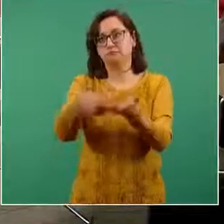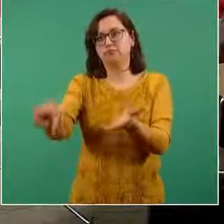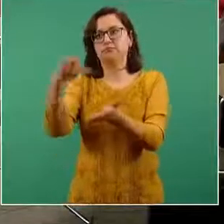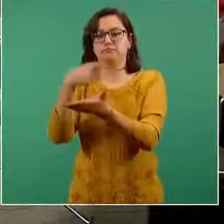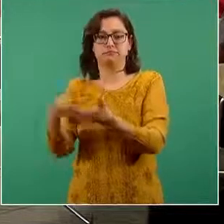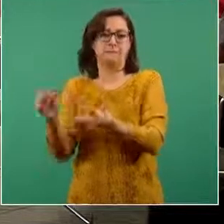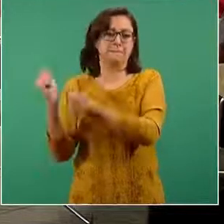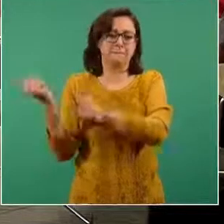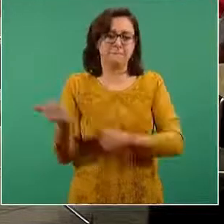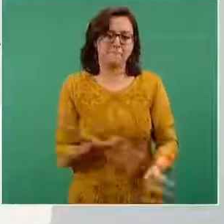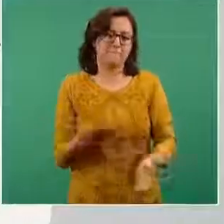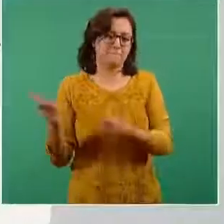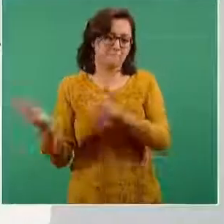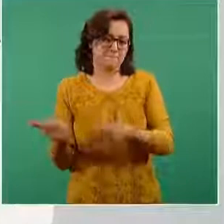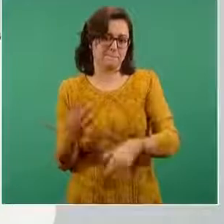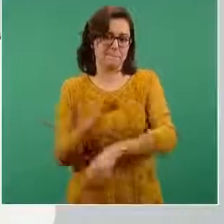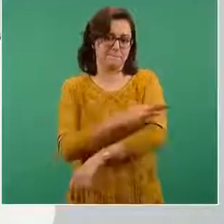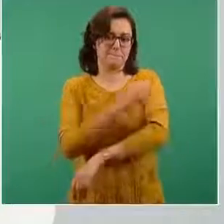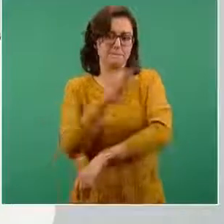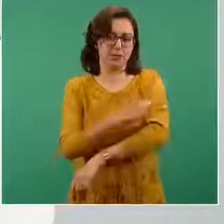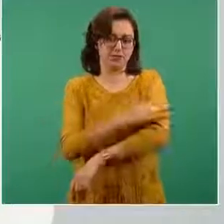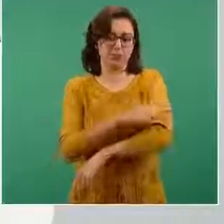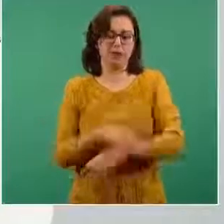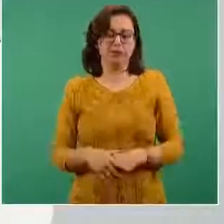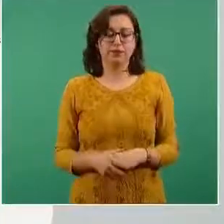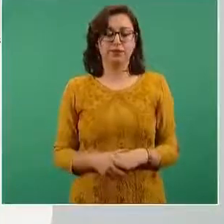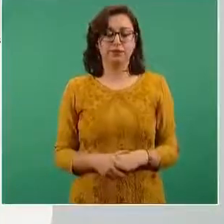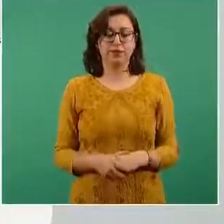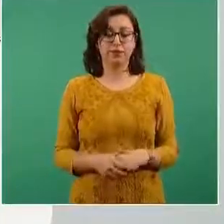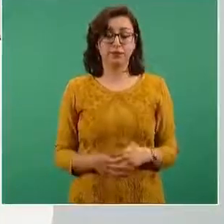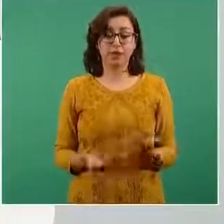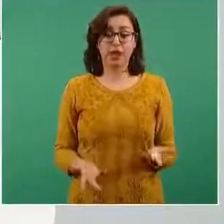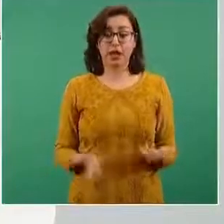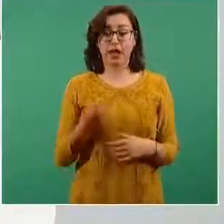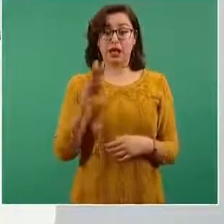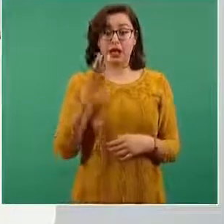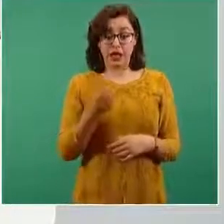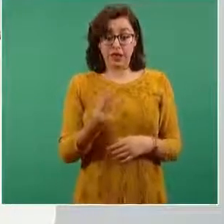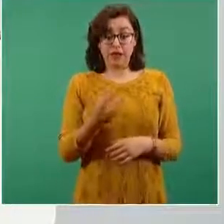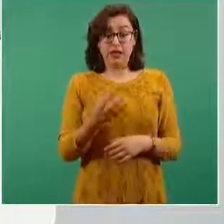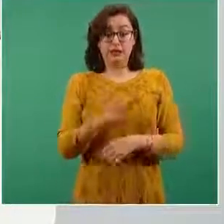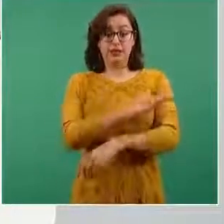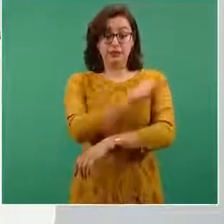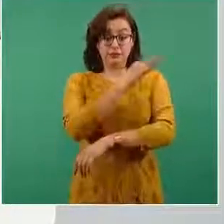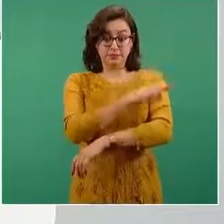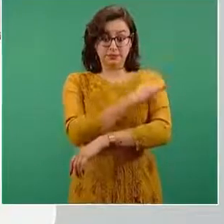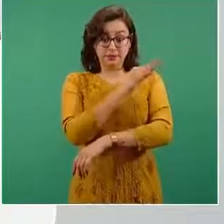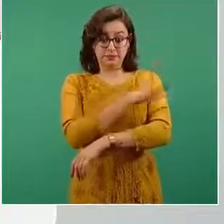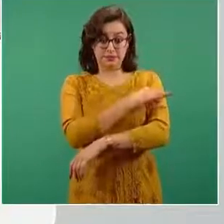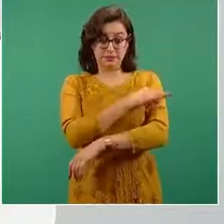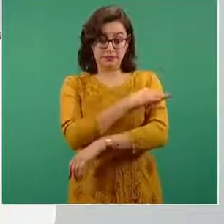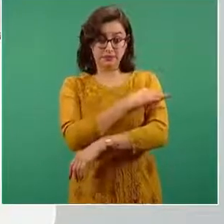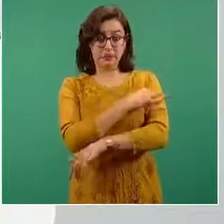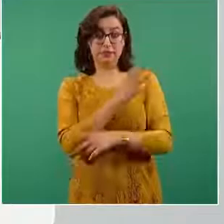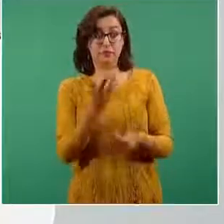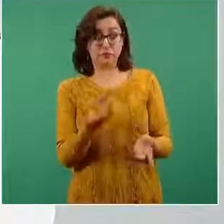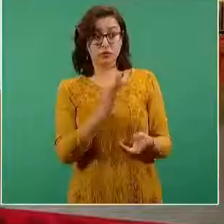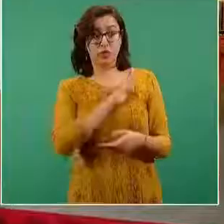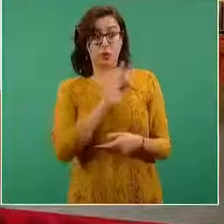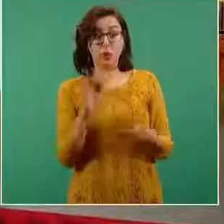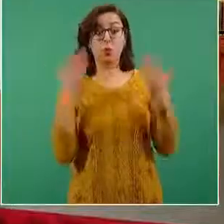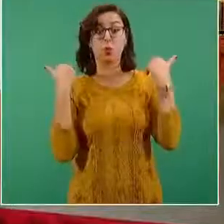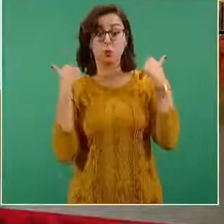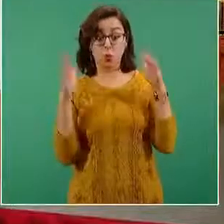permita avanzar con la estrategia nacional. Entonces, si esta vacuna en especial tiene en la expectativa, puede en su